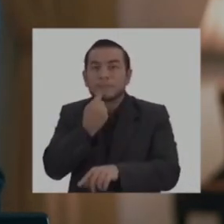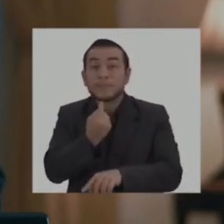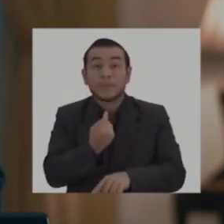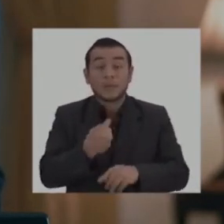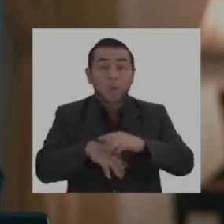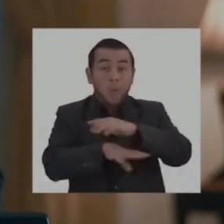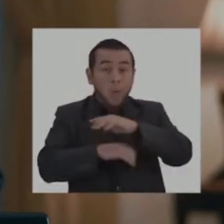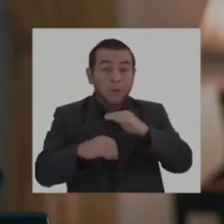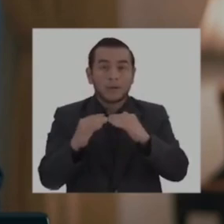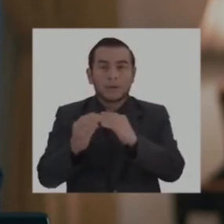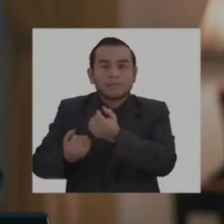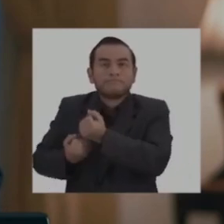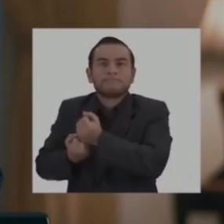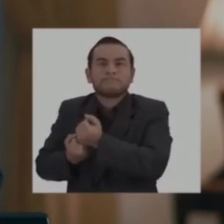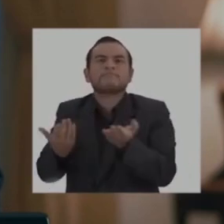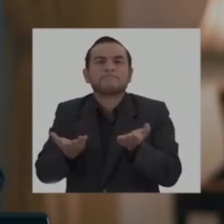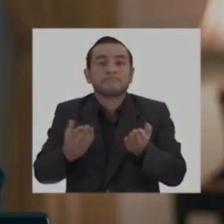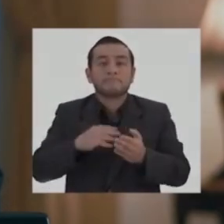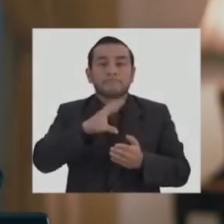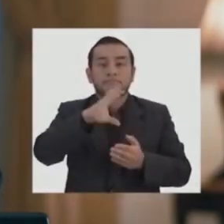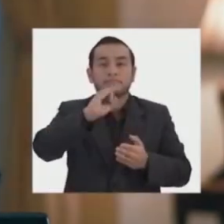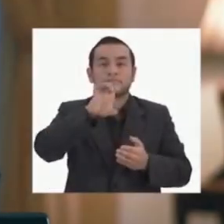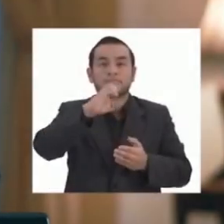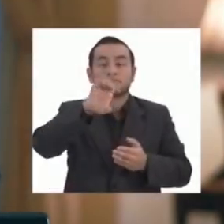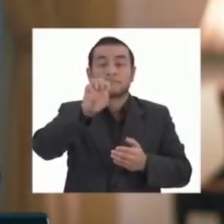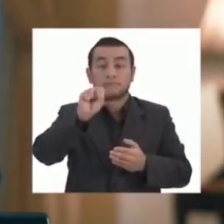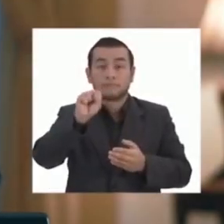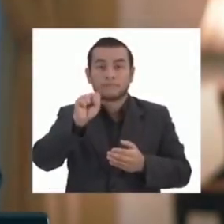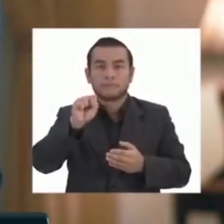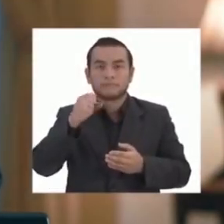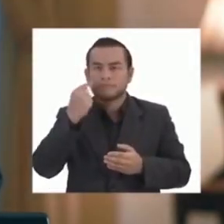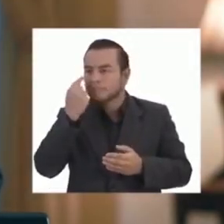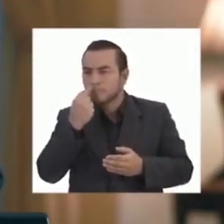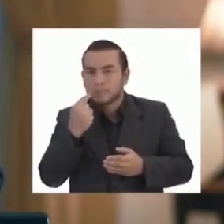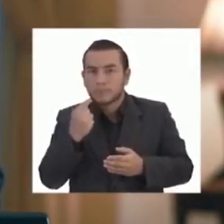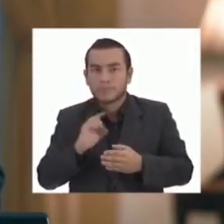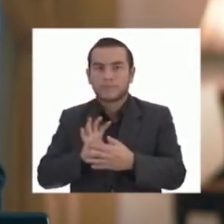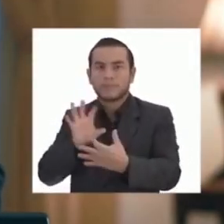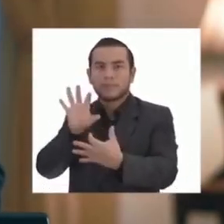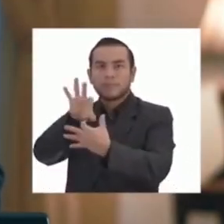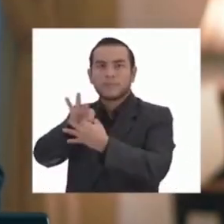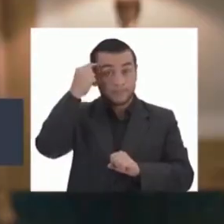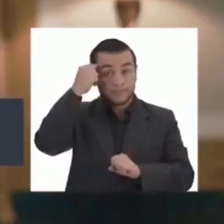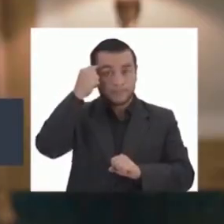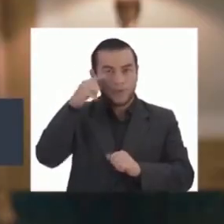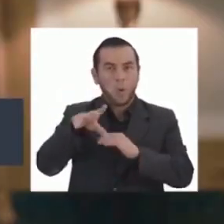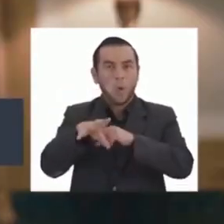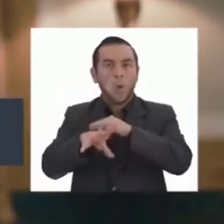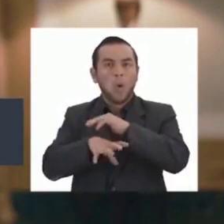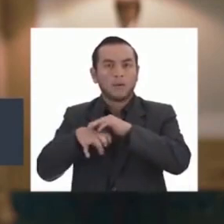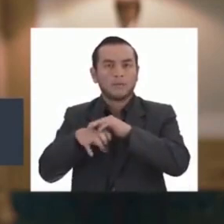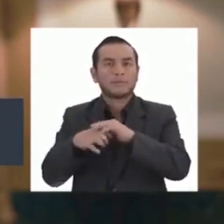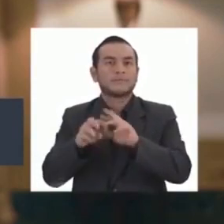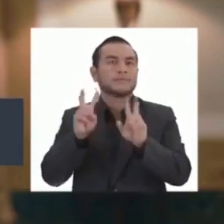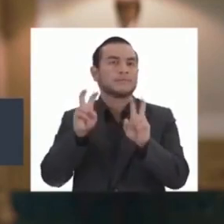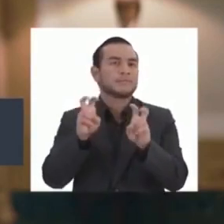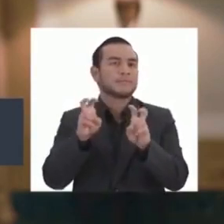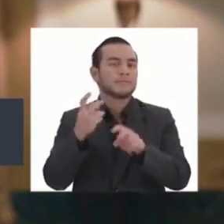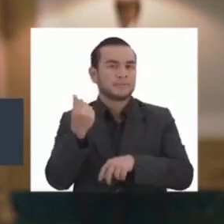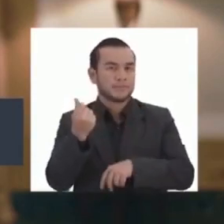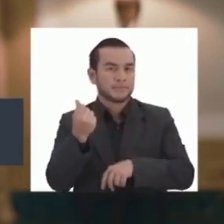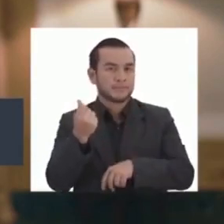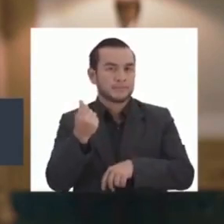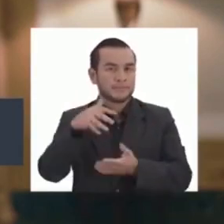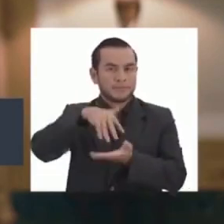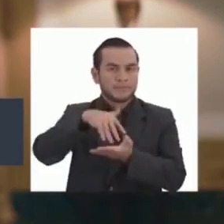al corruptor. Como primeros pasos, la CICIES va a establecer relaciones con instancias del órgano ejecutivo. Para esto, no necesitamos la